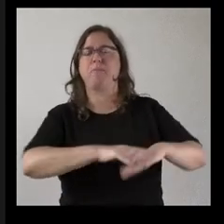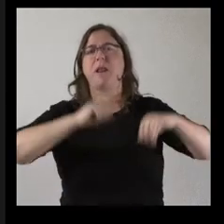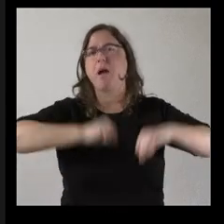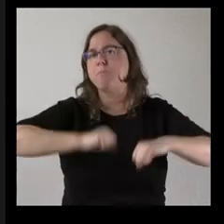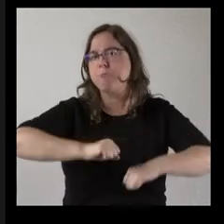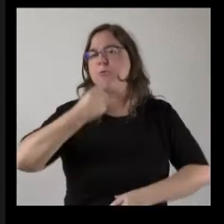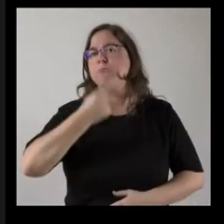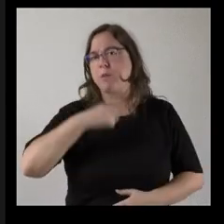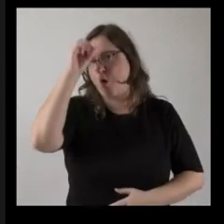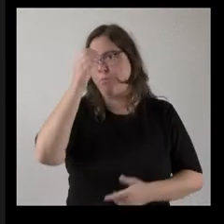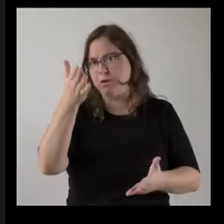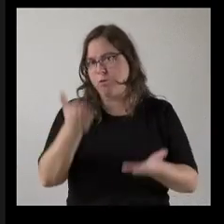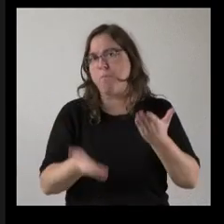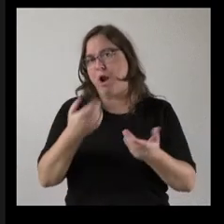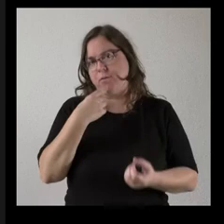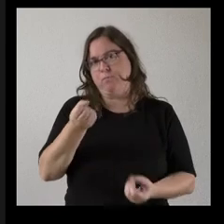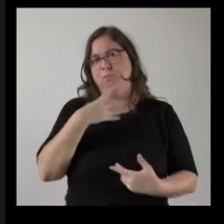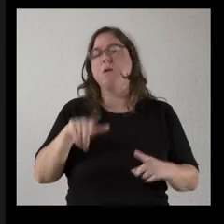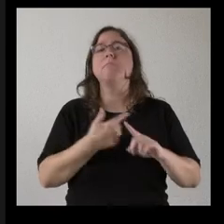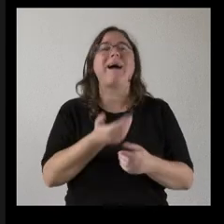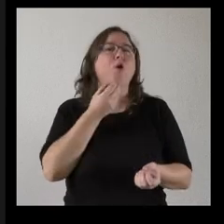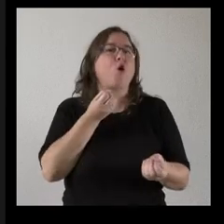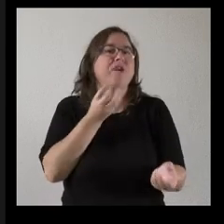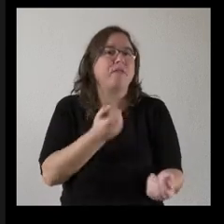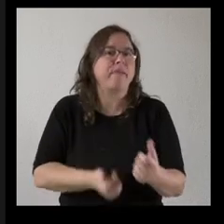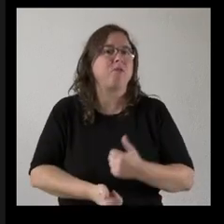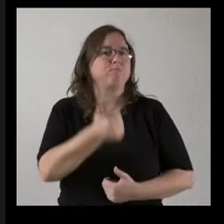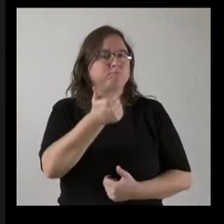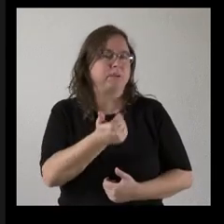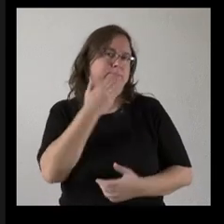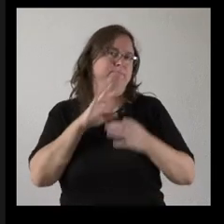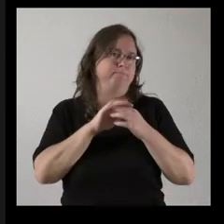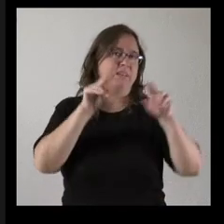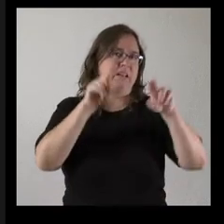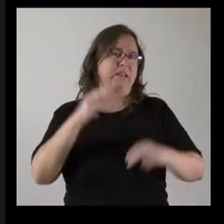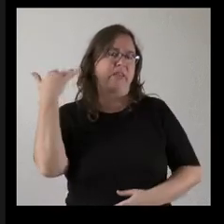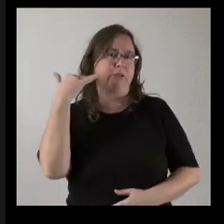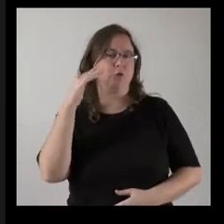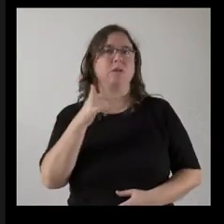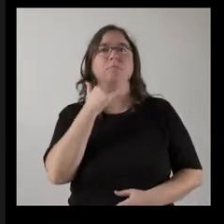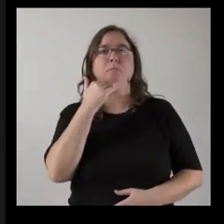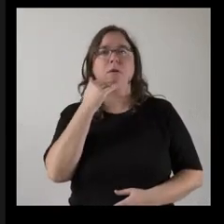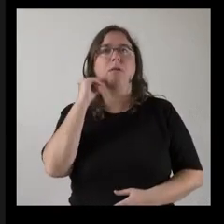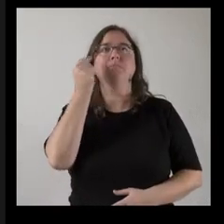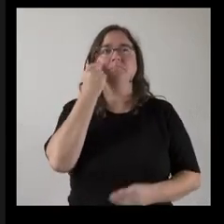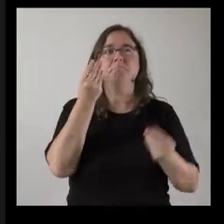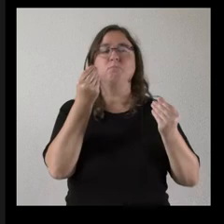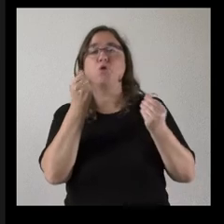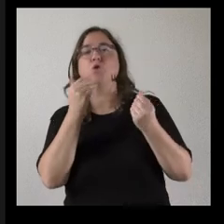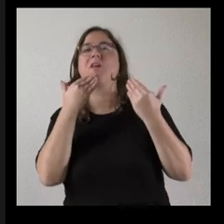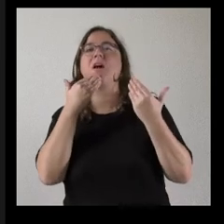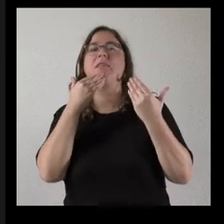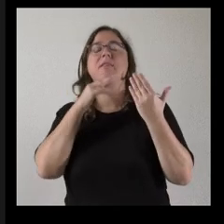y también bueno Si tiene alguna información más que ampliar de esta información que se ha conocido un poco por el portal de transparencia y